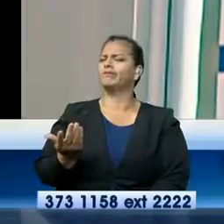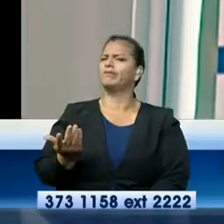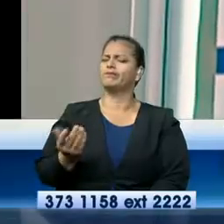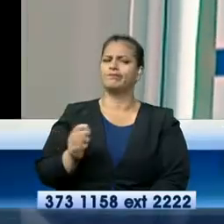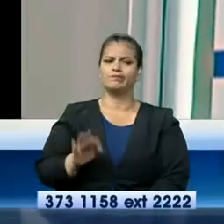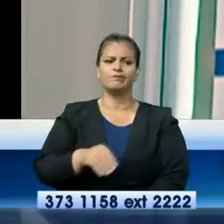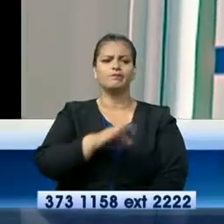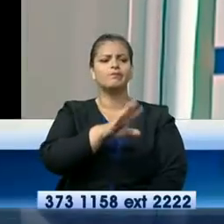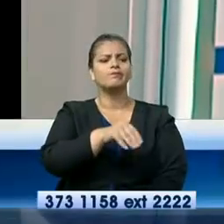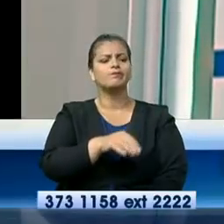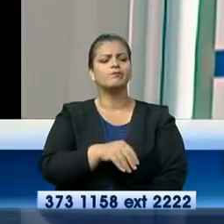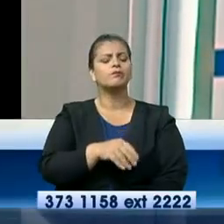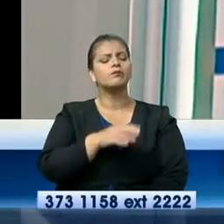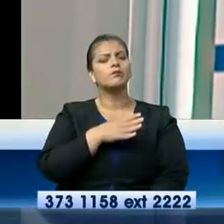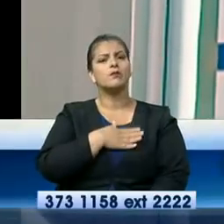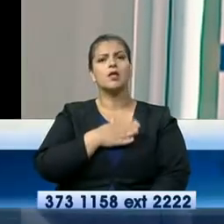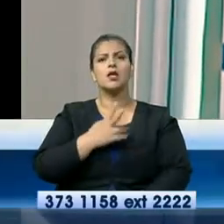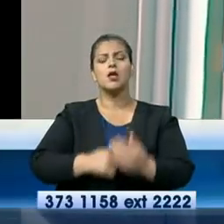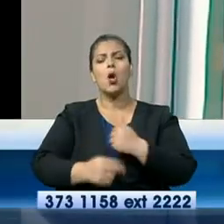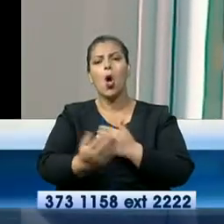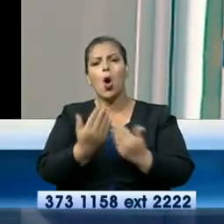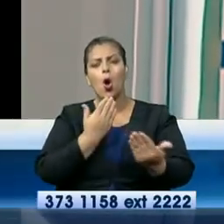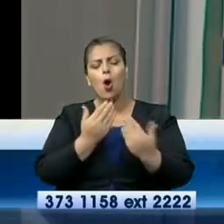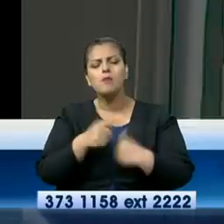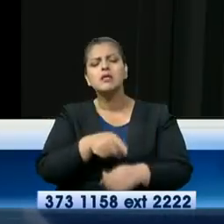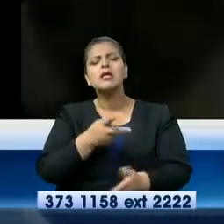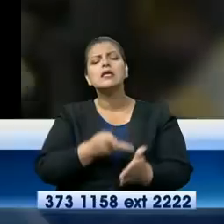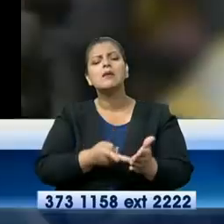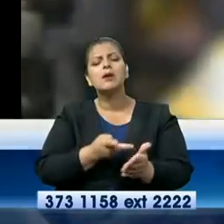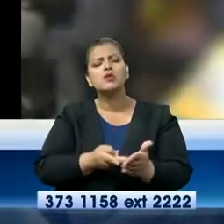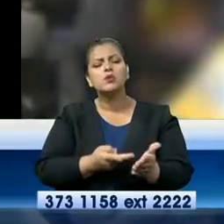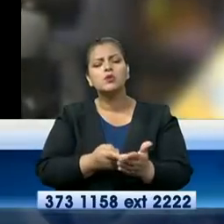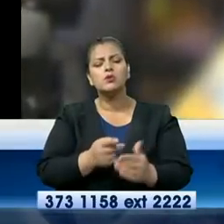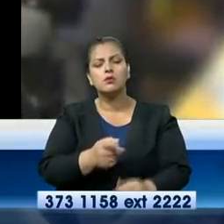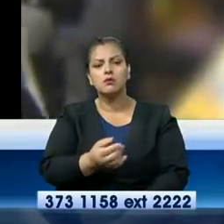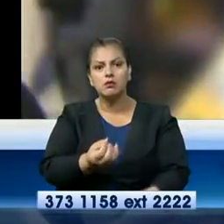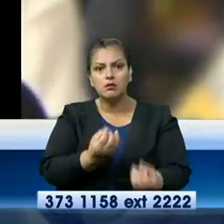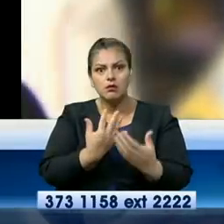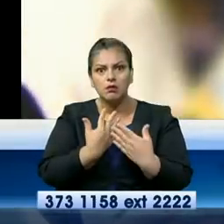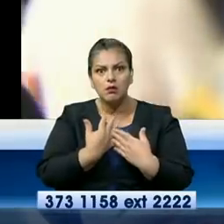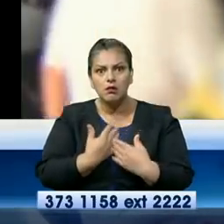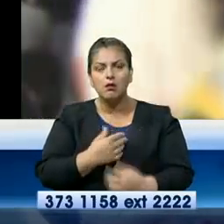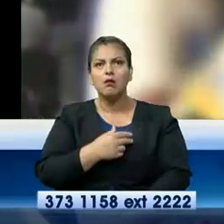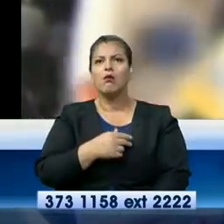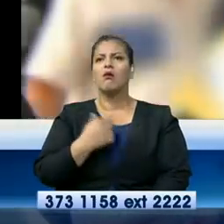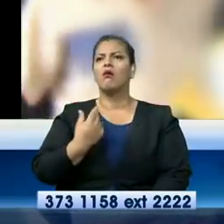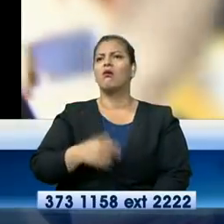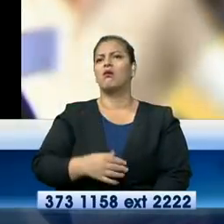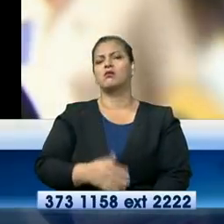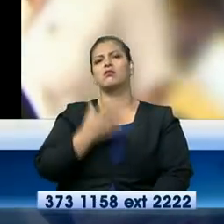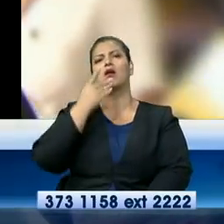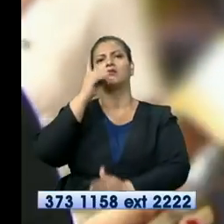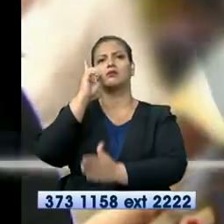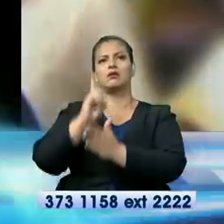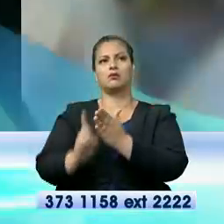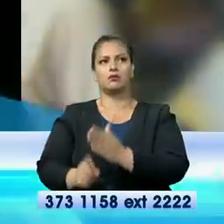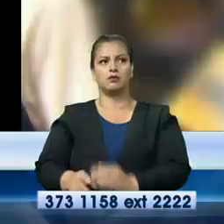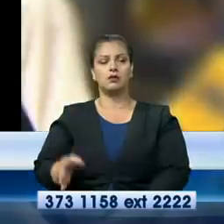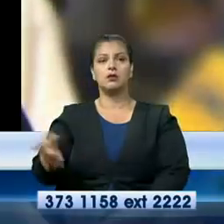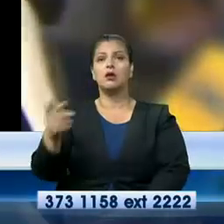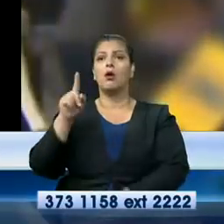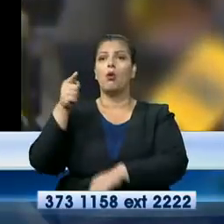se ordenó un examen médico legal al niño y el médico tratante ha determinado que no existe